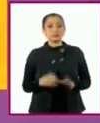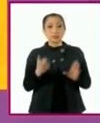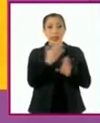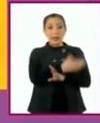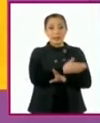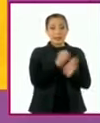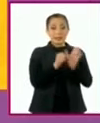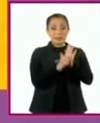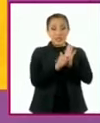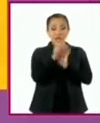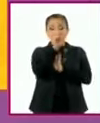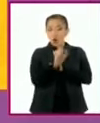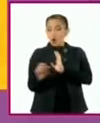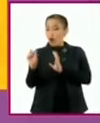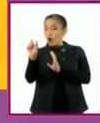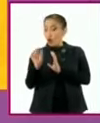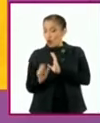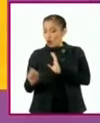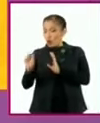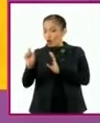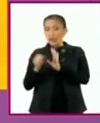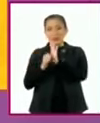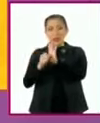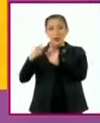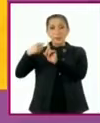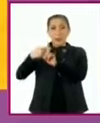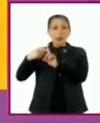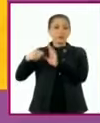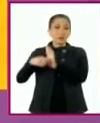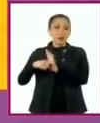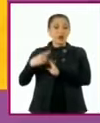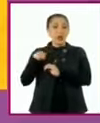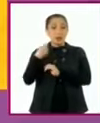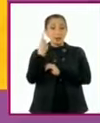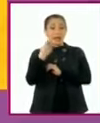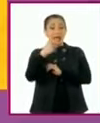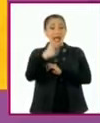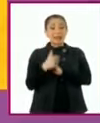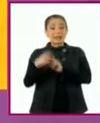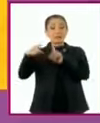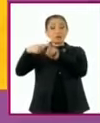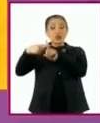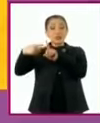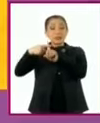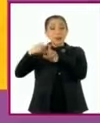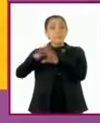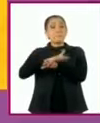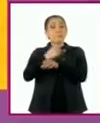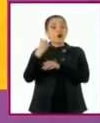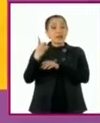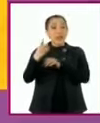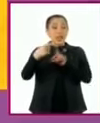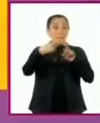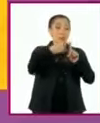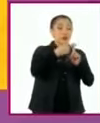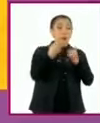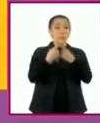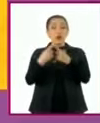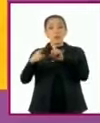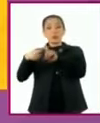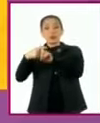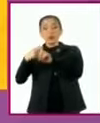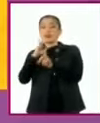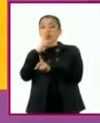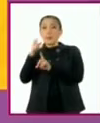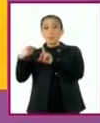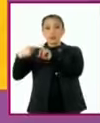Anticipamos el signo de los valores de las incógnitas. En la ecuación 1, x es positiva porque positivo por positivo es igual